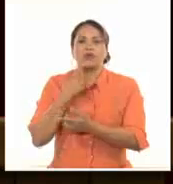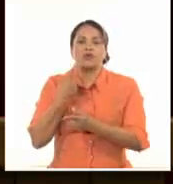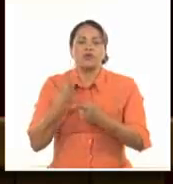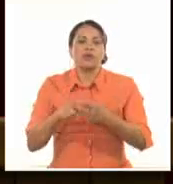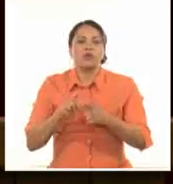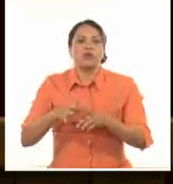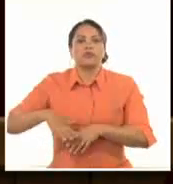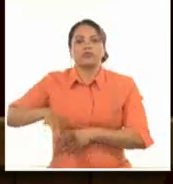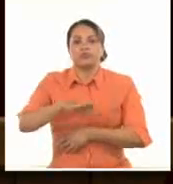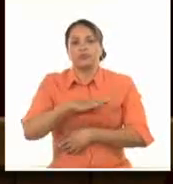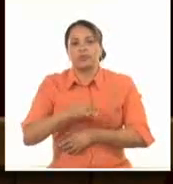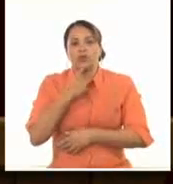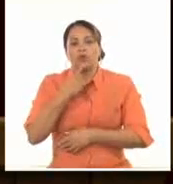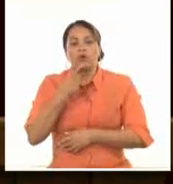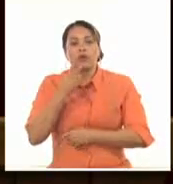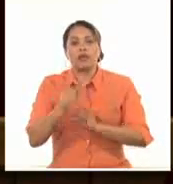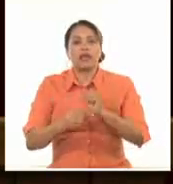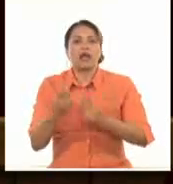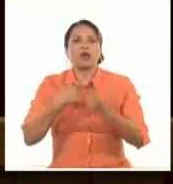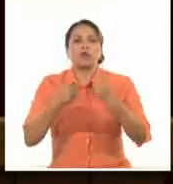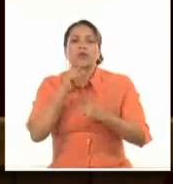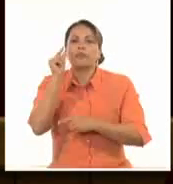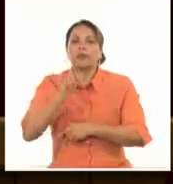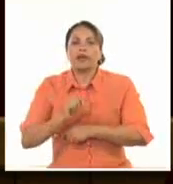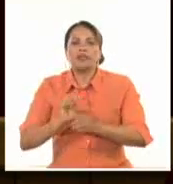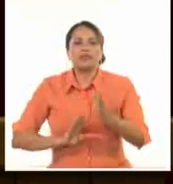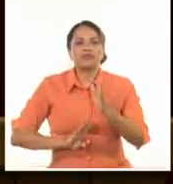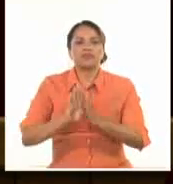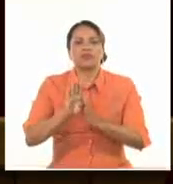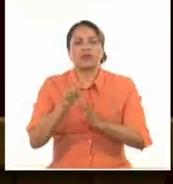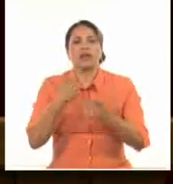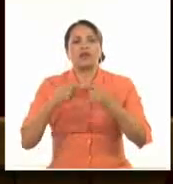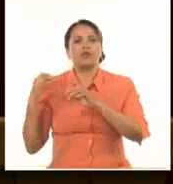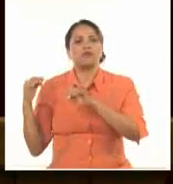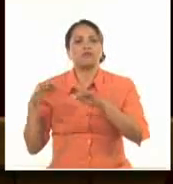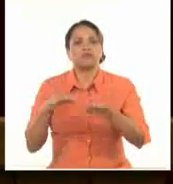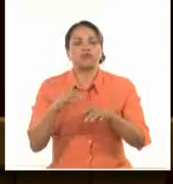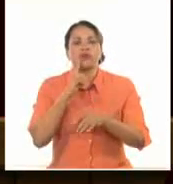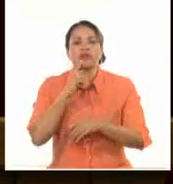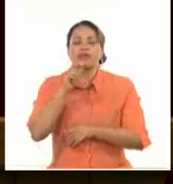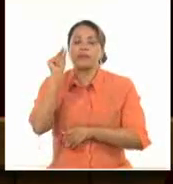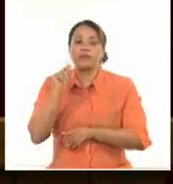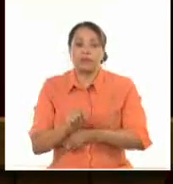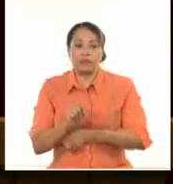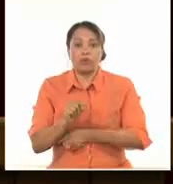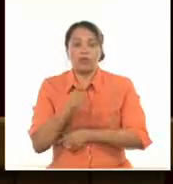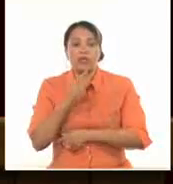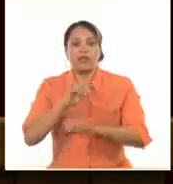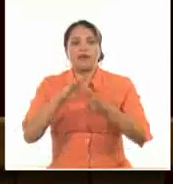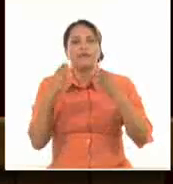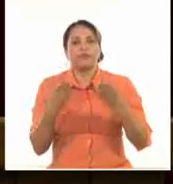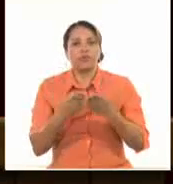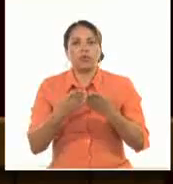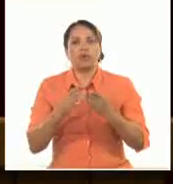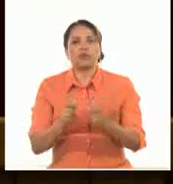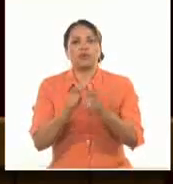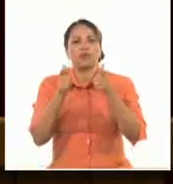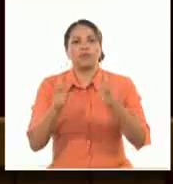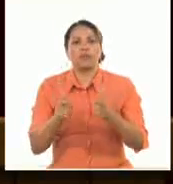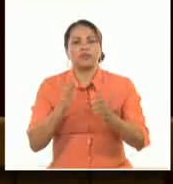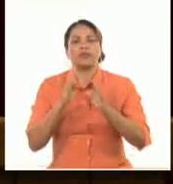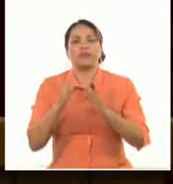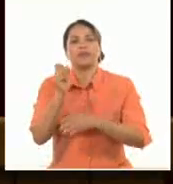neomarxismo renace con fuerza en algunos países y las manifestaciones neofascistas aglutinan a crecientes segmentos